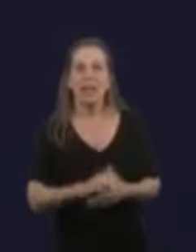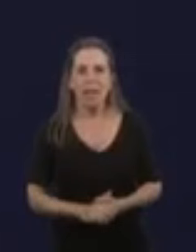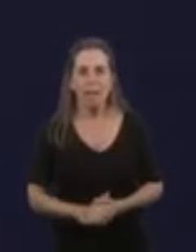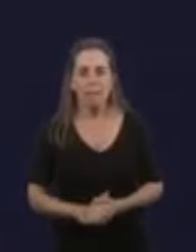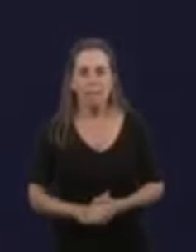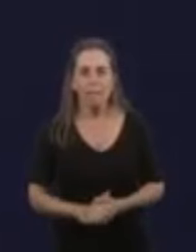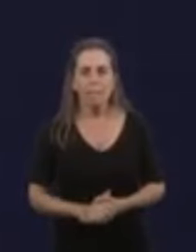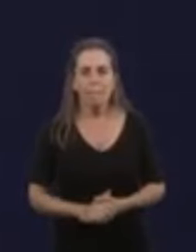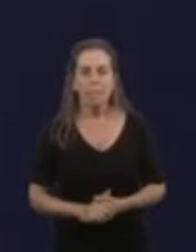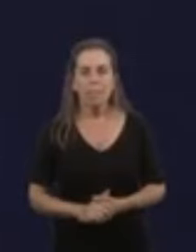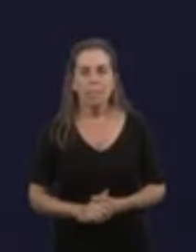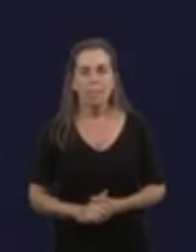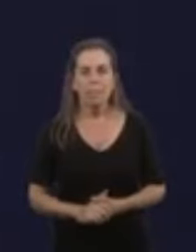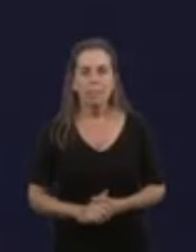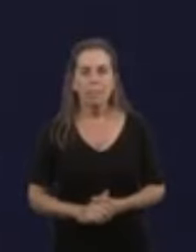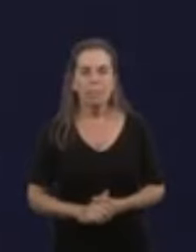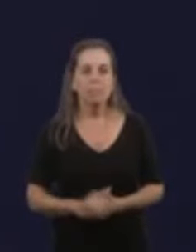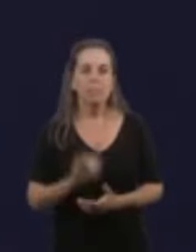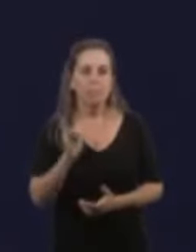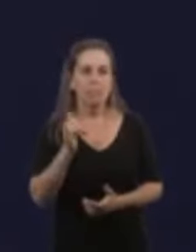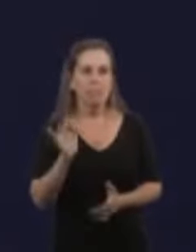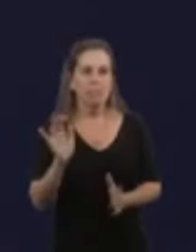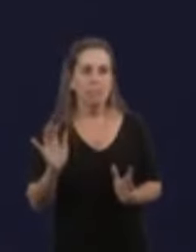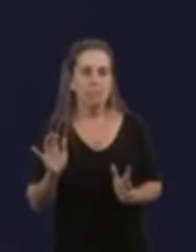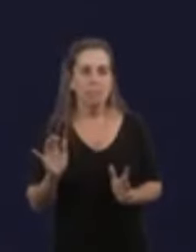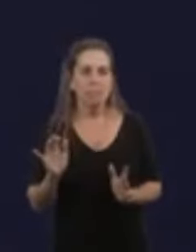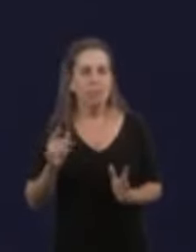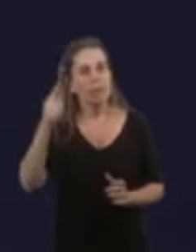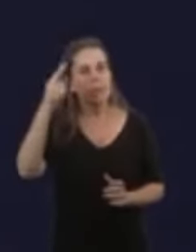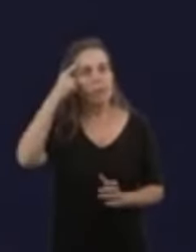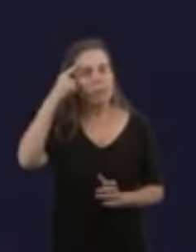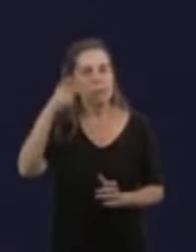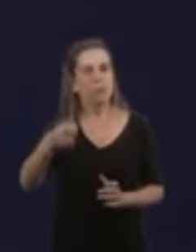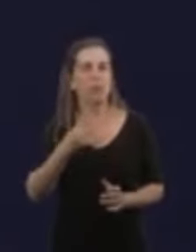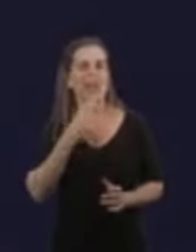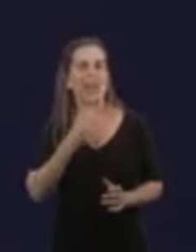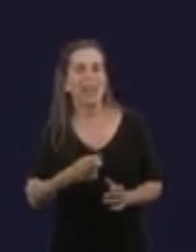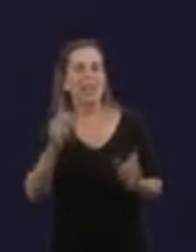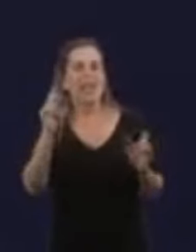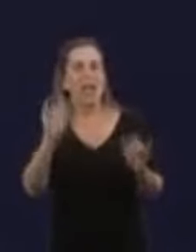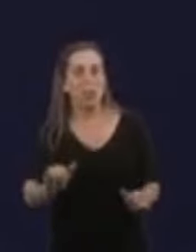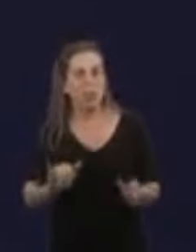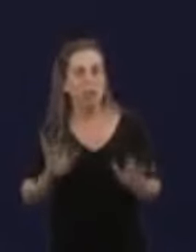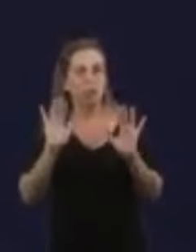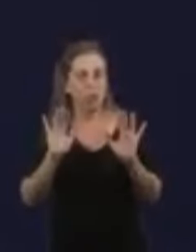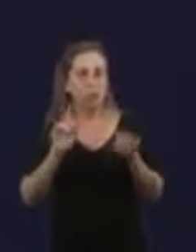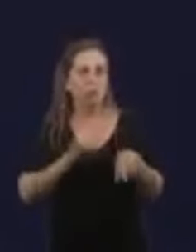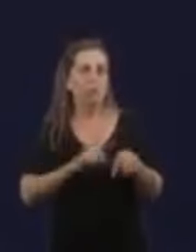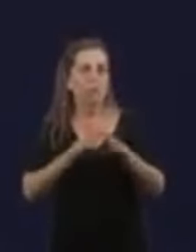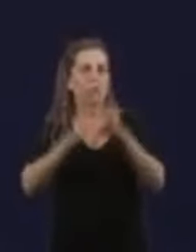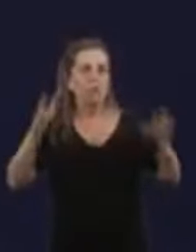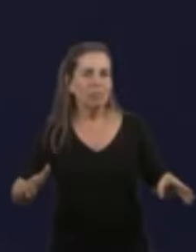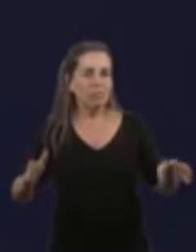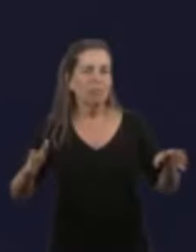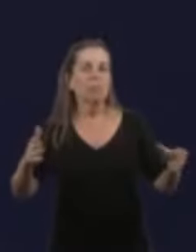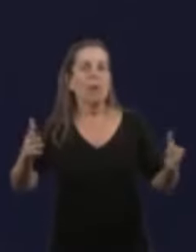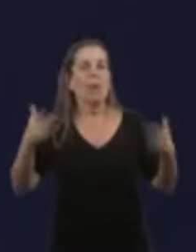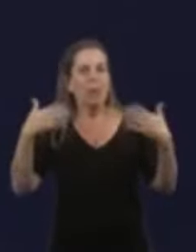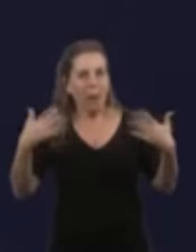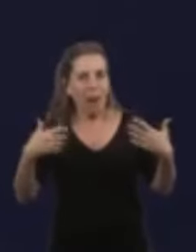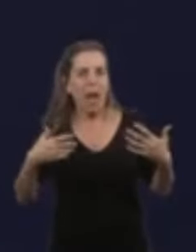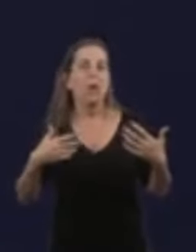bueno el Por supuesto que el abastecimiento de energía en los periodos de pico se